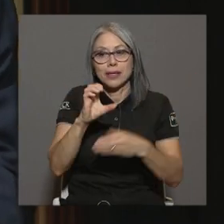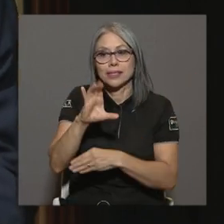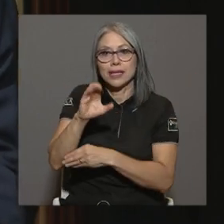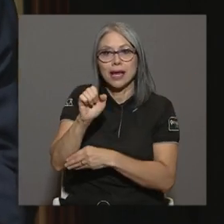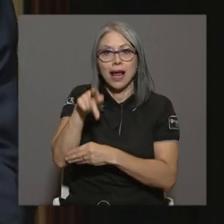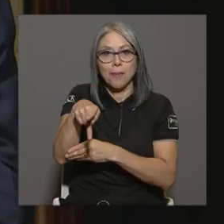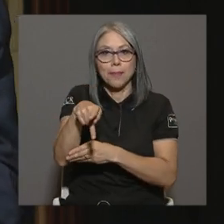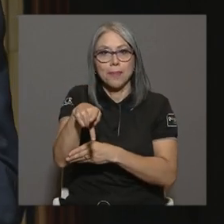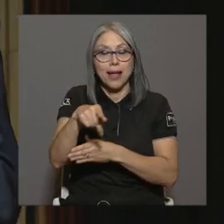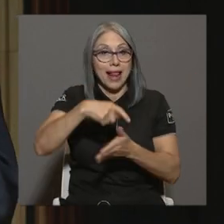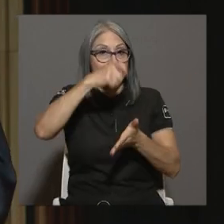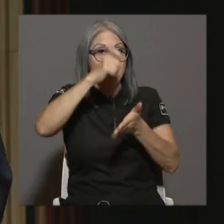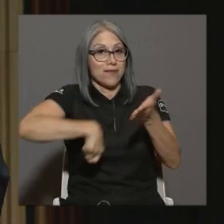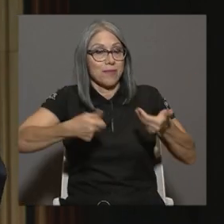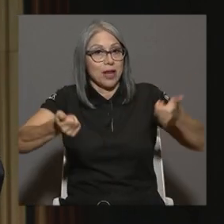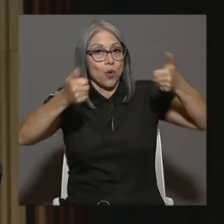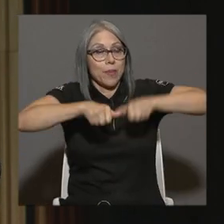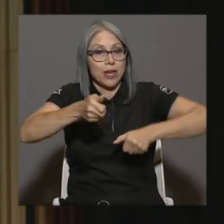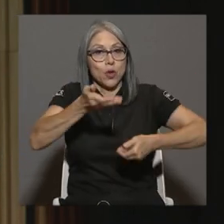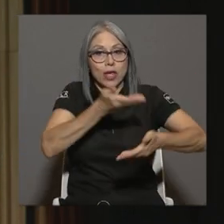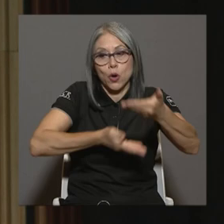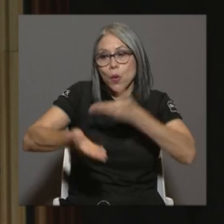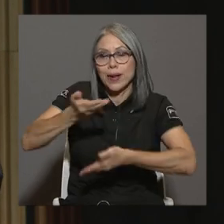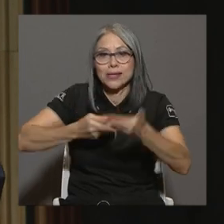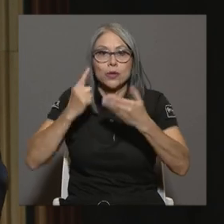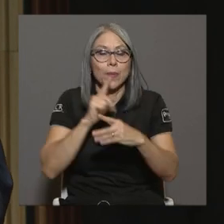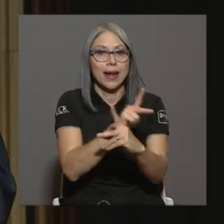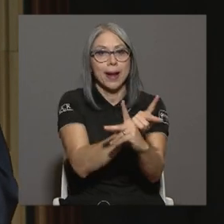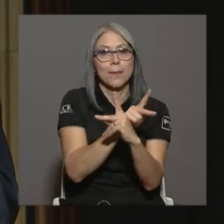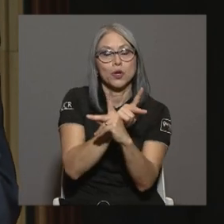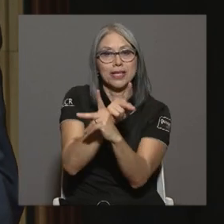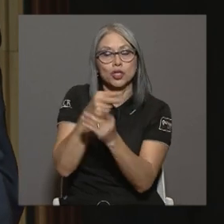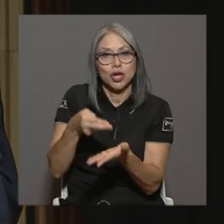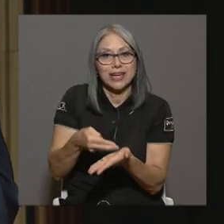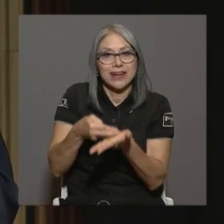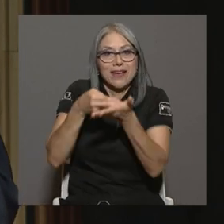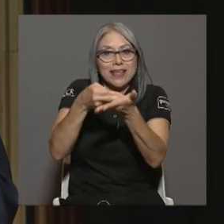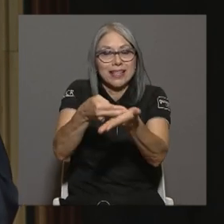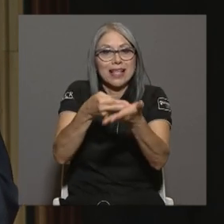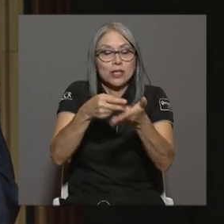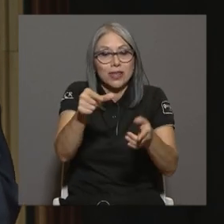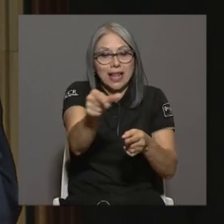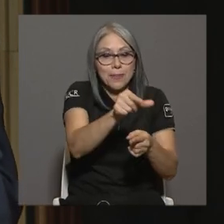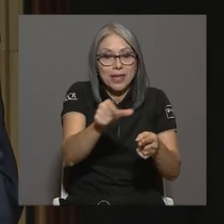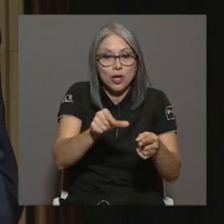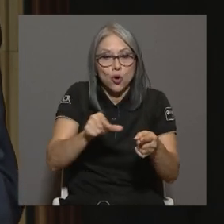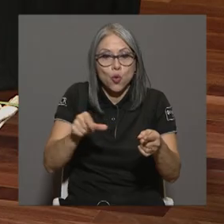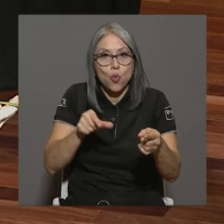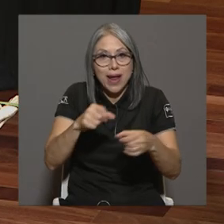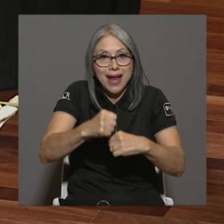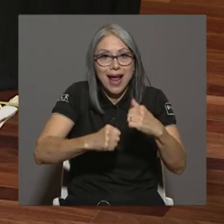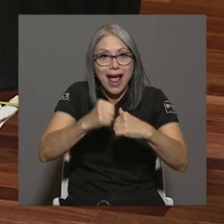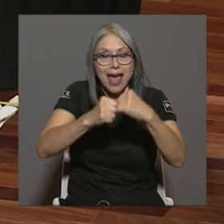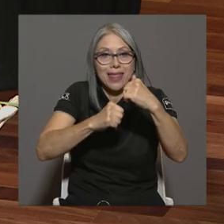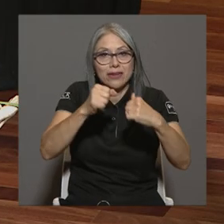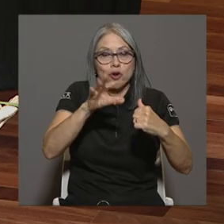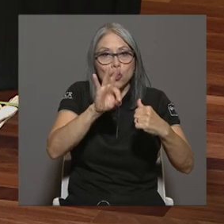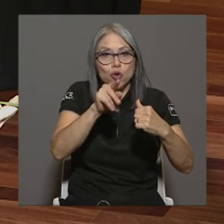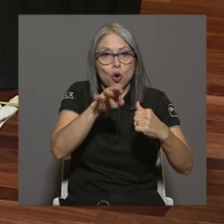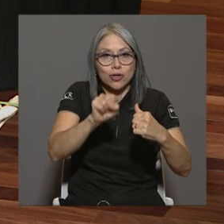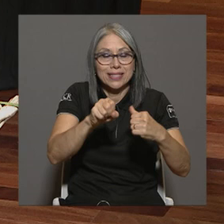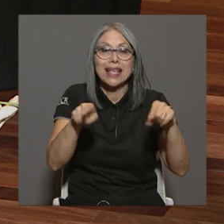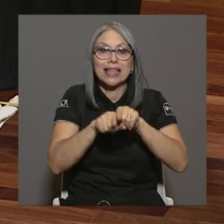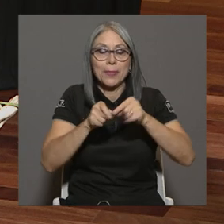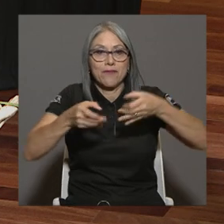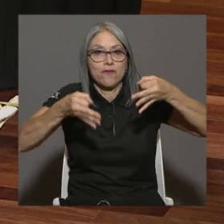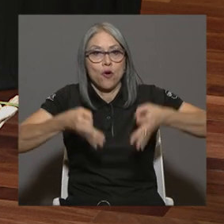del Convenio Marco de Cooperación para la Protección y Rehabilitación de la Microcuenca del Río Torres y la